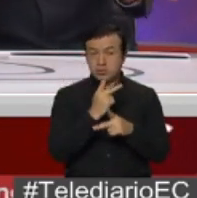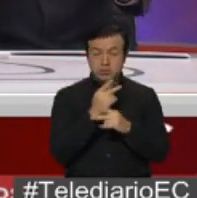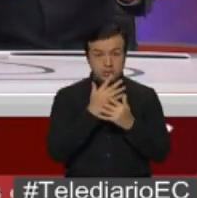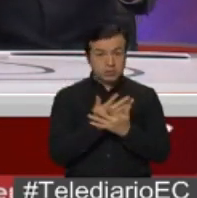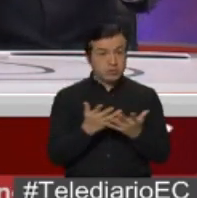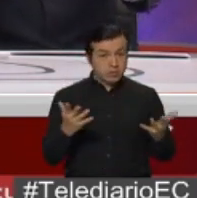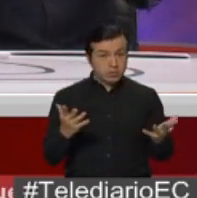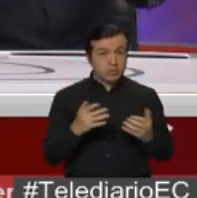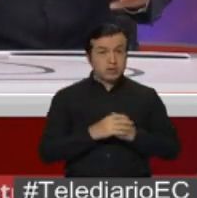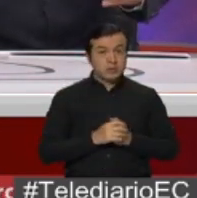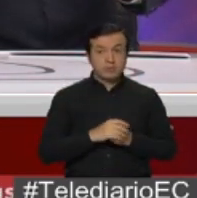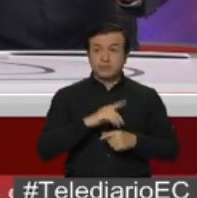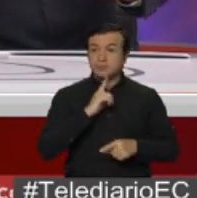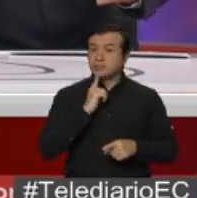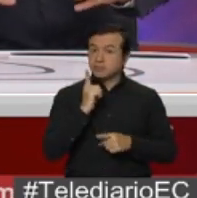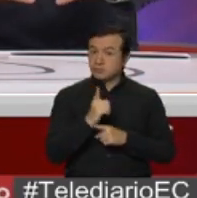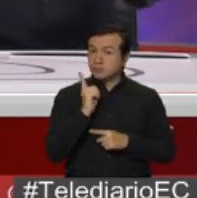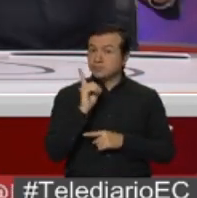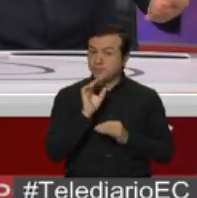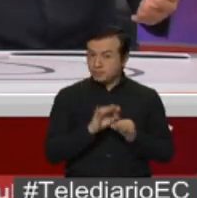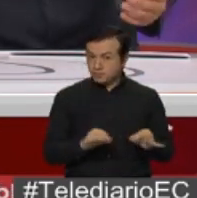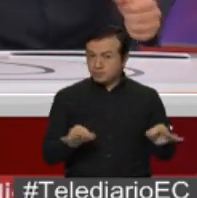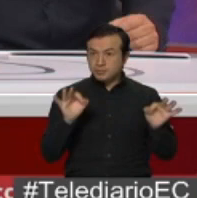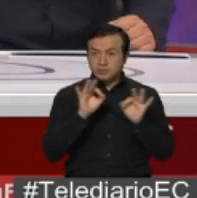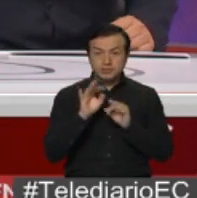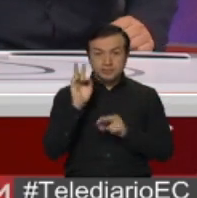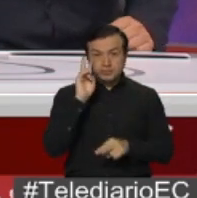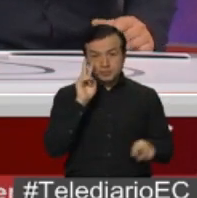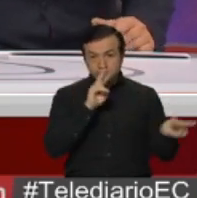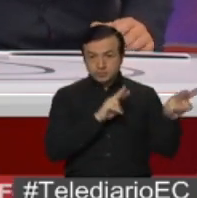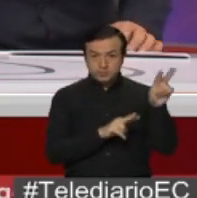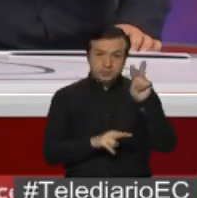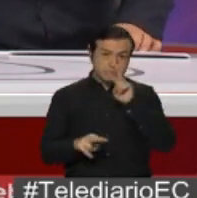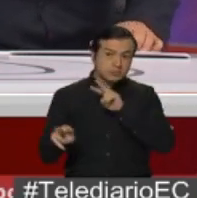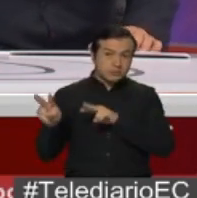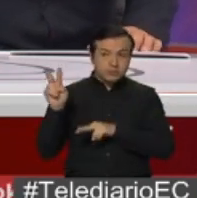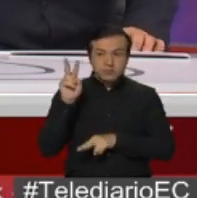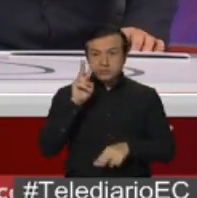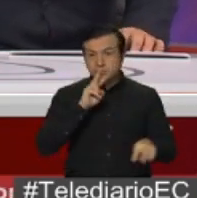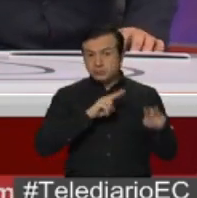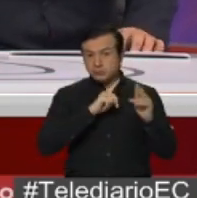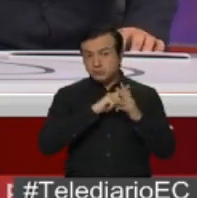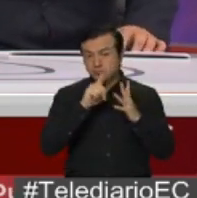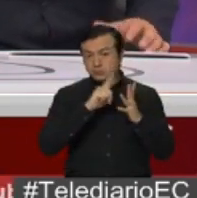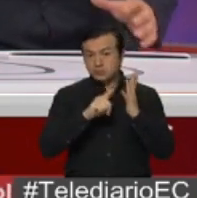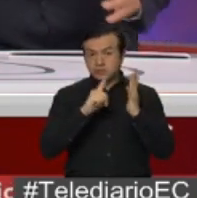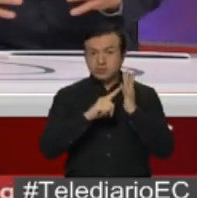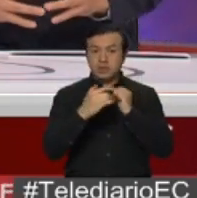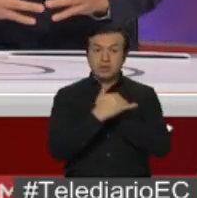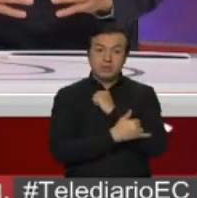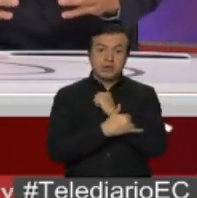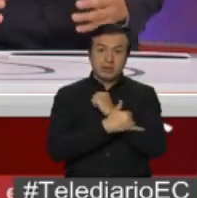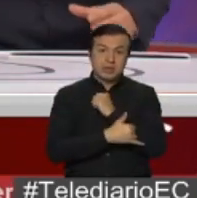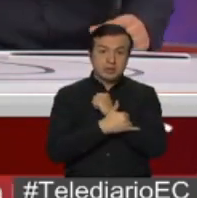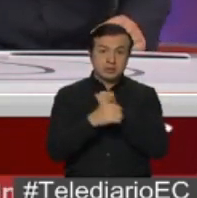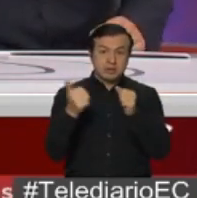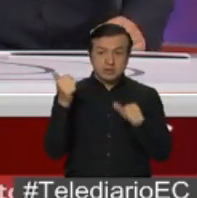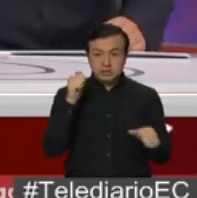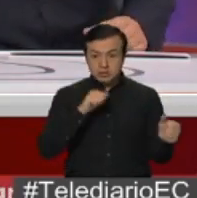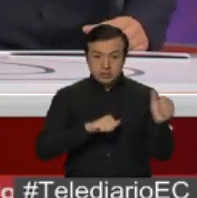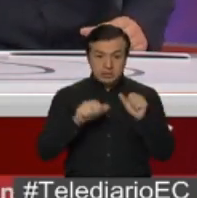ahora por ello es importante y hemos visto el esfuerzo mancomunado de distintos países que en equipos científicos